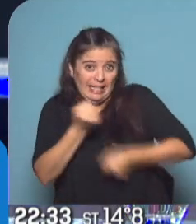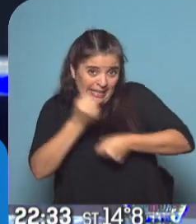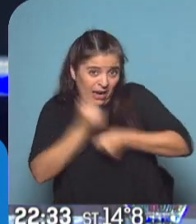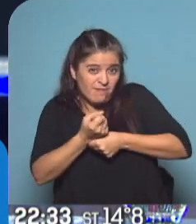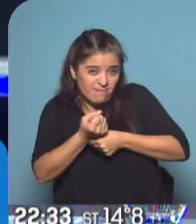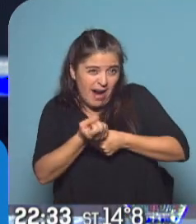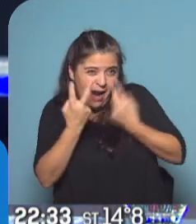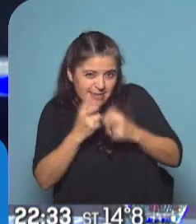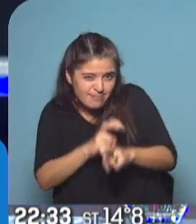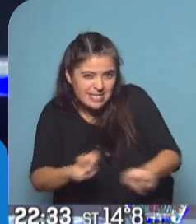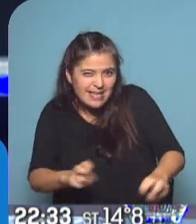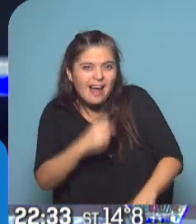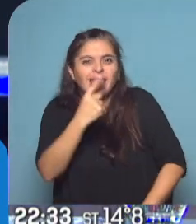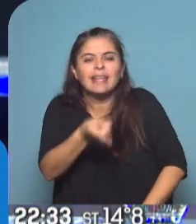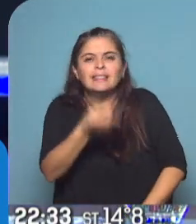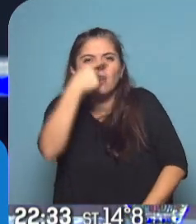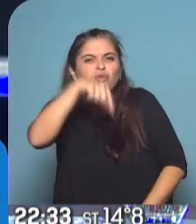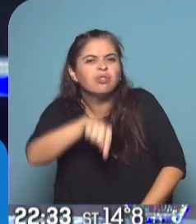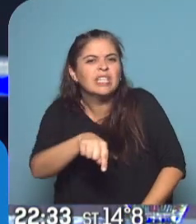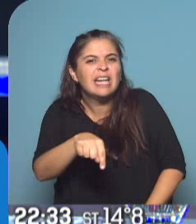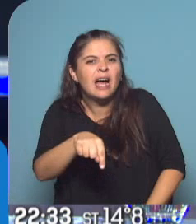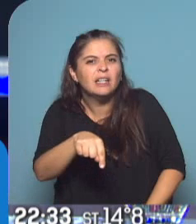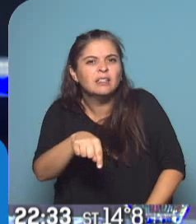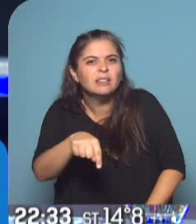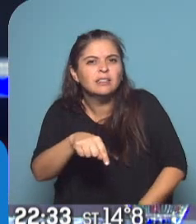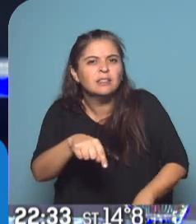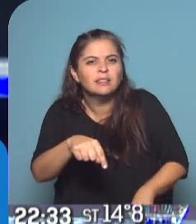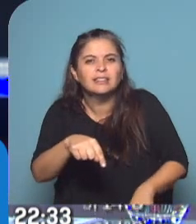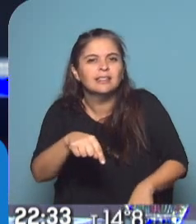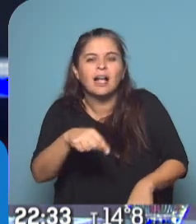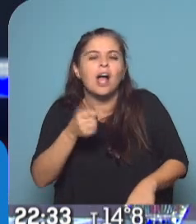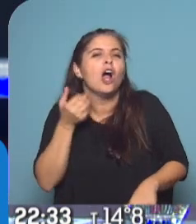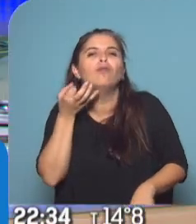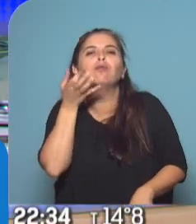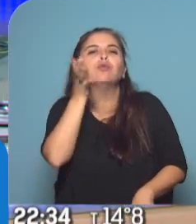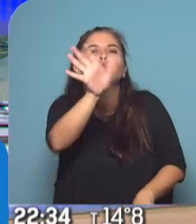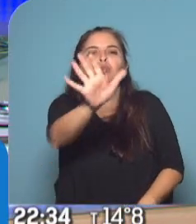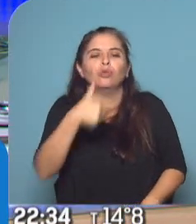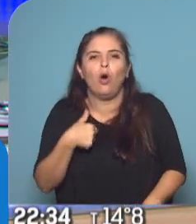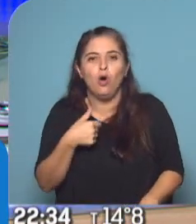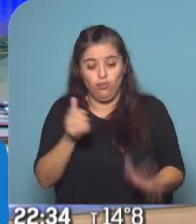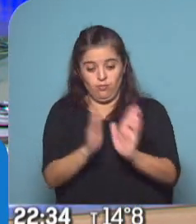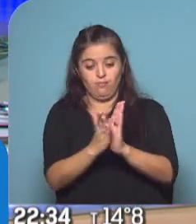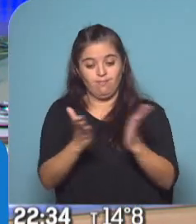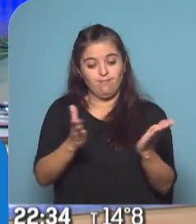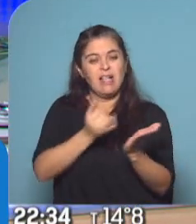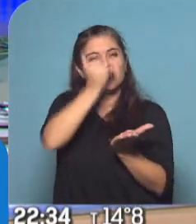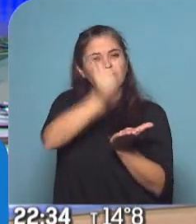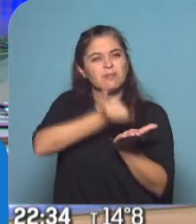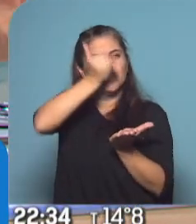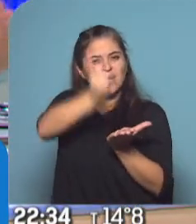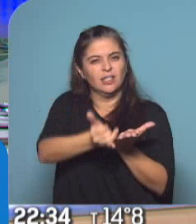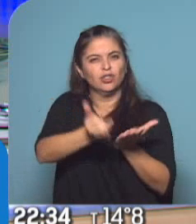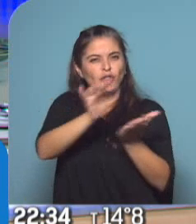es en qué idioma se va a escribir los próximos manuales no de comunicación de toma de datos